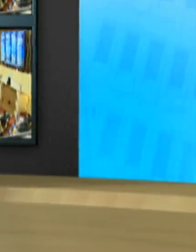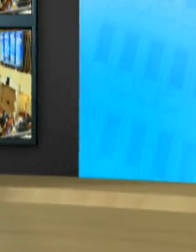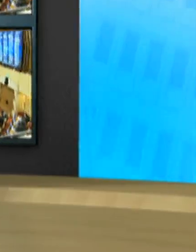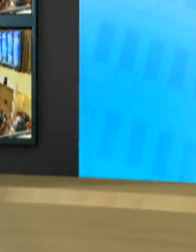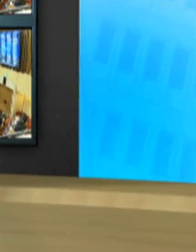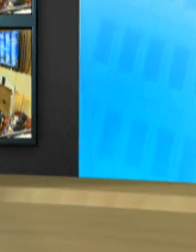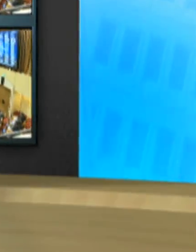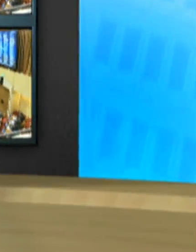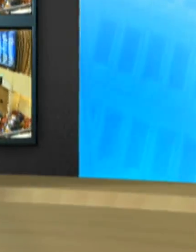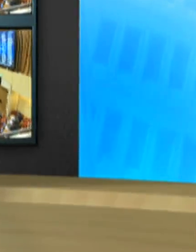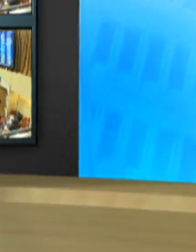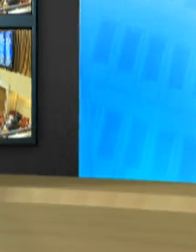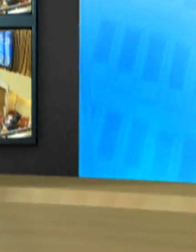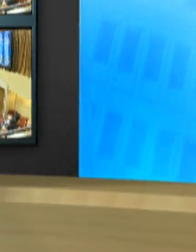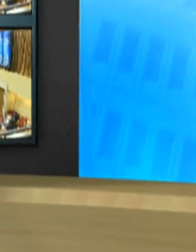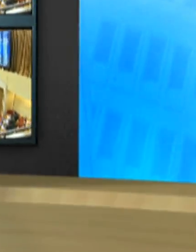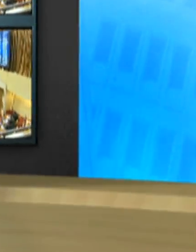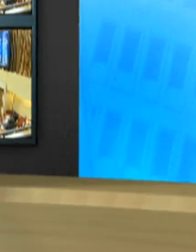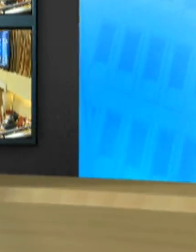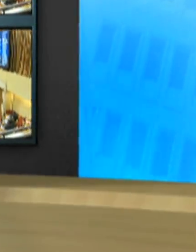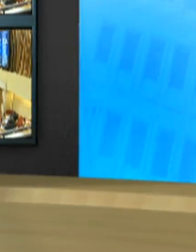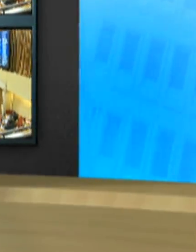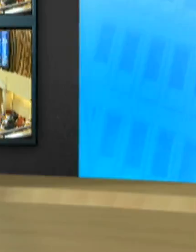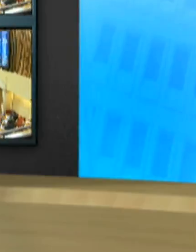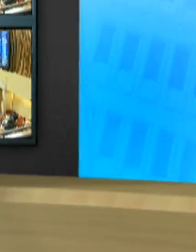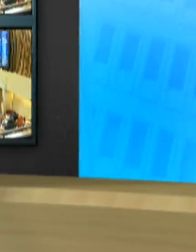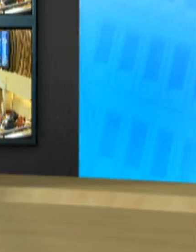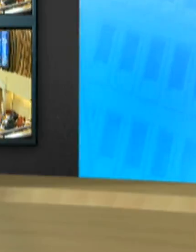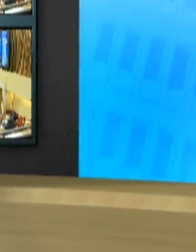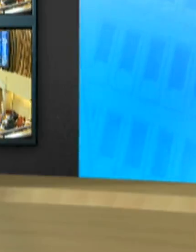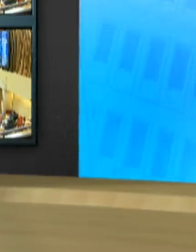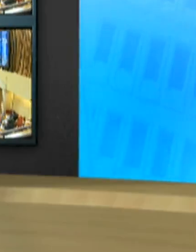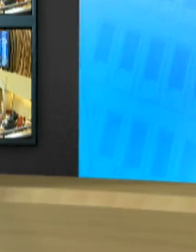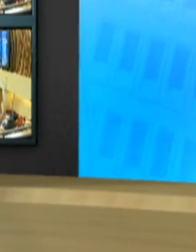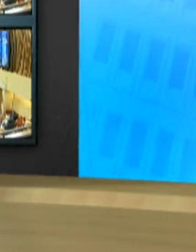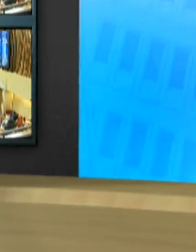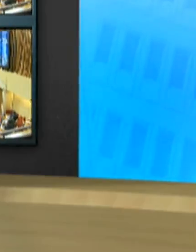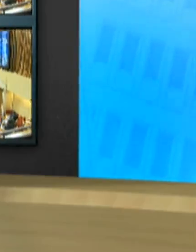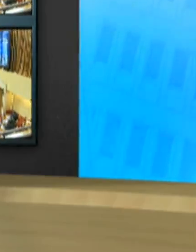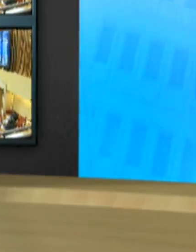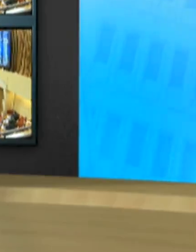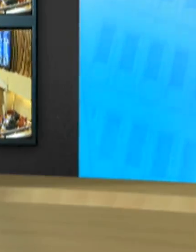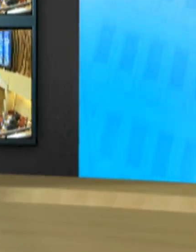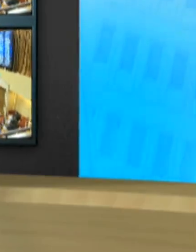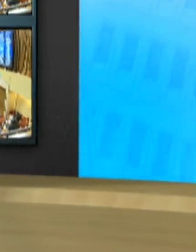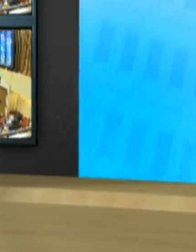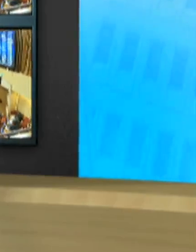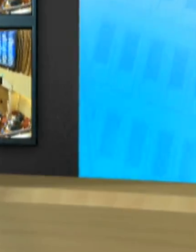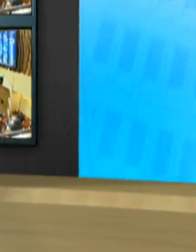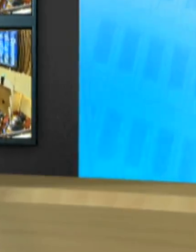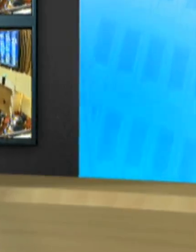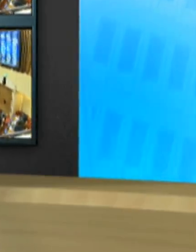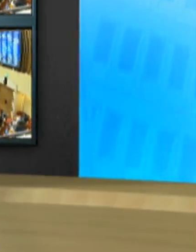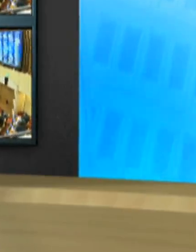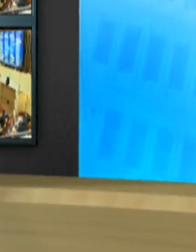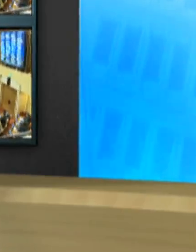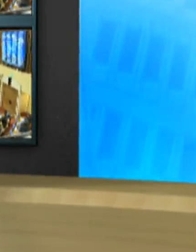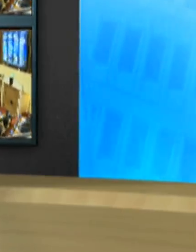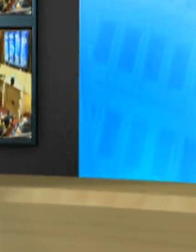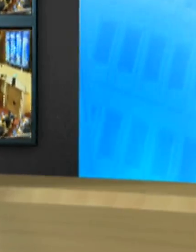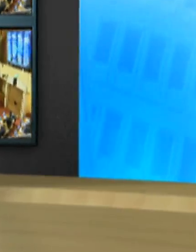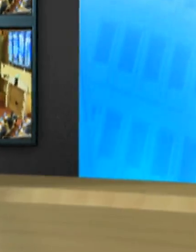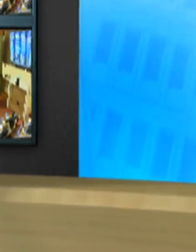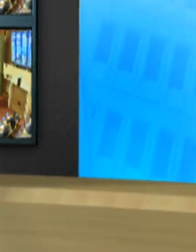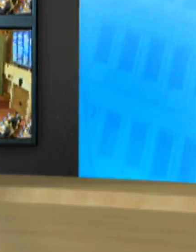233 UTM técnicos en los mismos tramos recibirán 404 y 303 UTM los profesionales